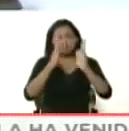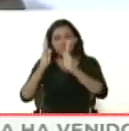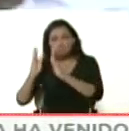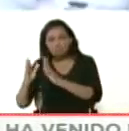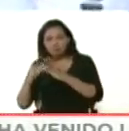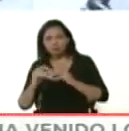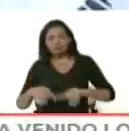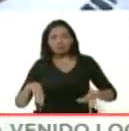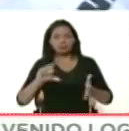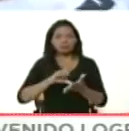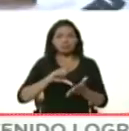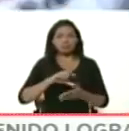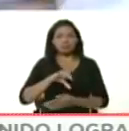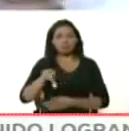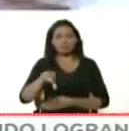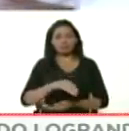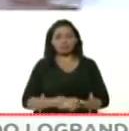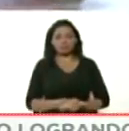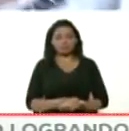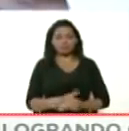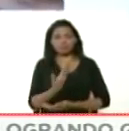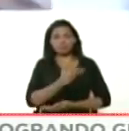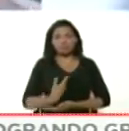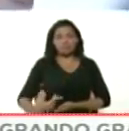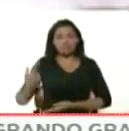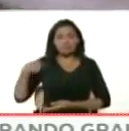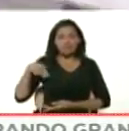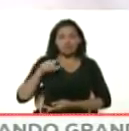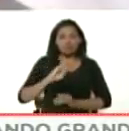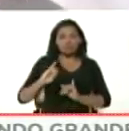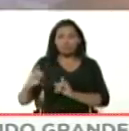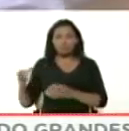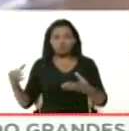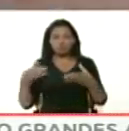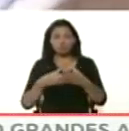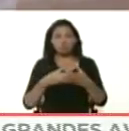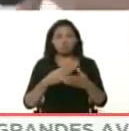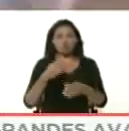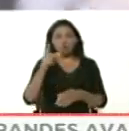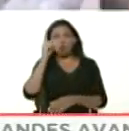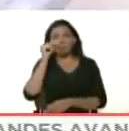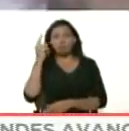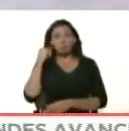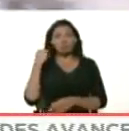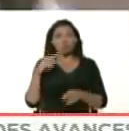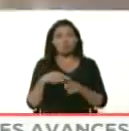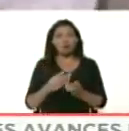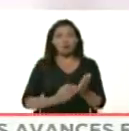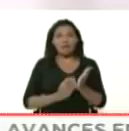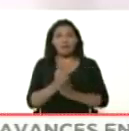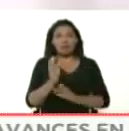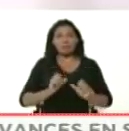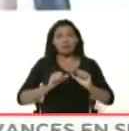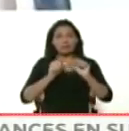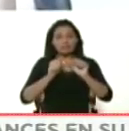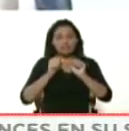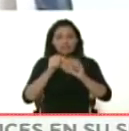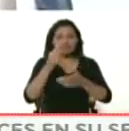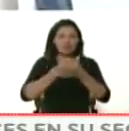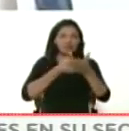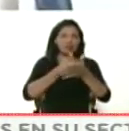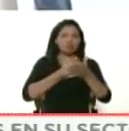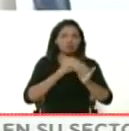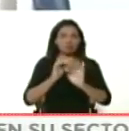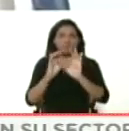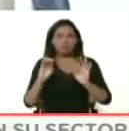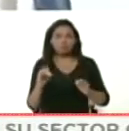en el centro del país. Presidente, cuente usted con este equipo de hombres y mujeres leales para seguir en la lucha contra